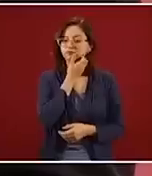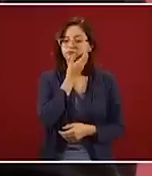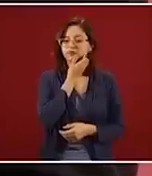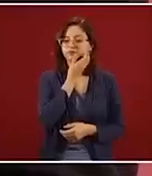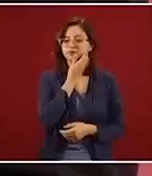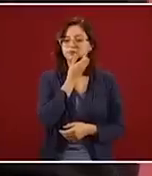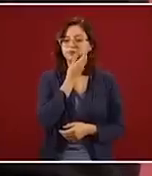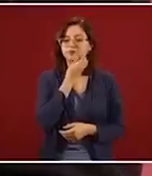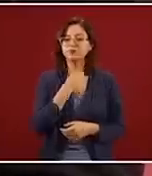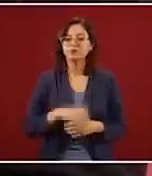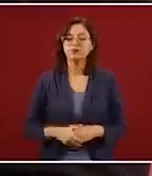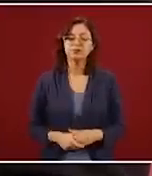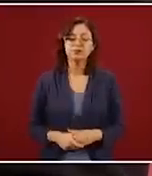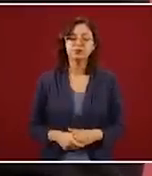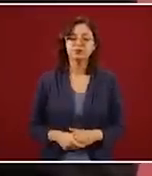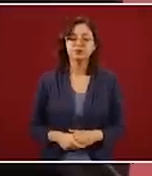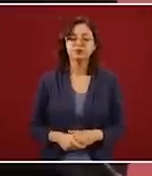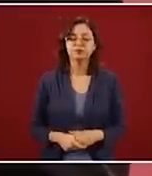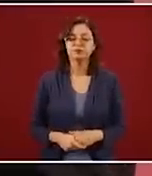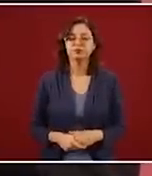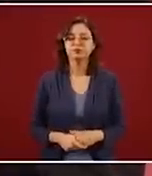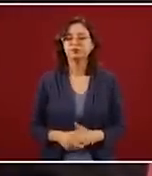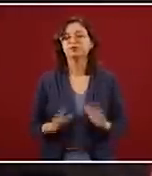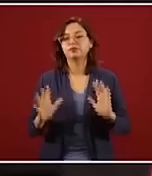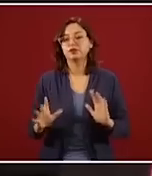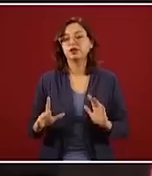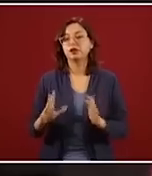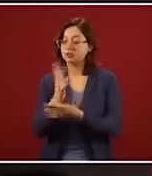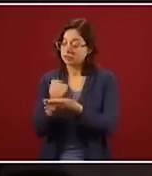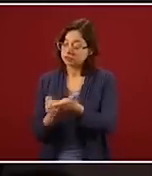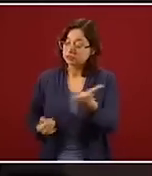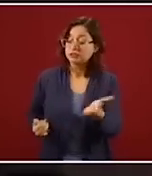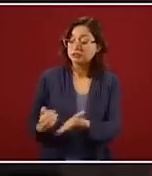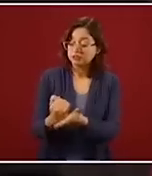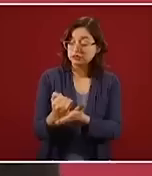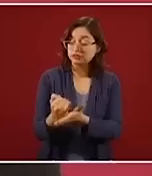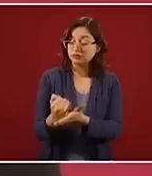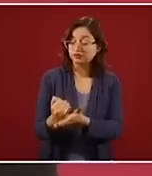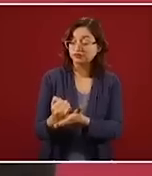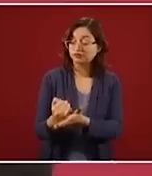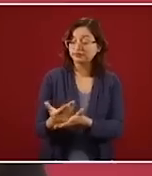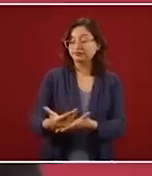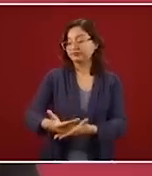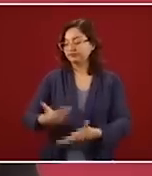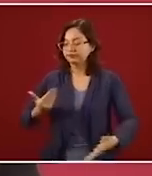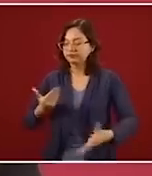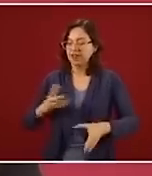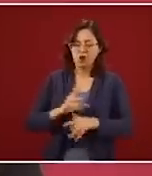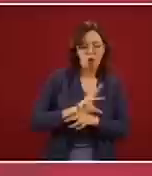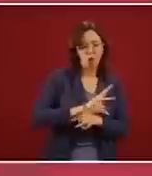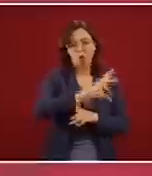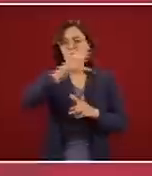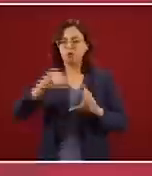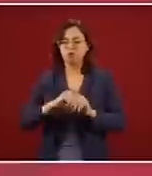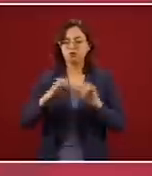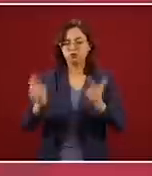Vamos a hacer, cuando tomemos la decisión, todo un recuento, un informe, lo vamos a dar a conocer